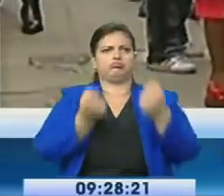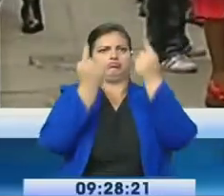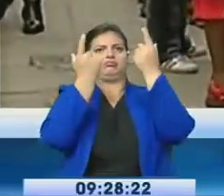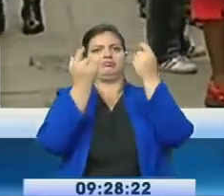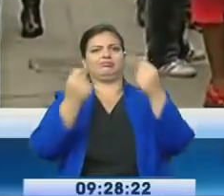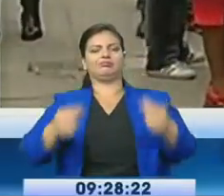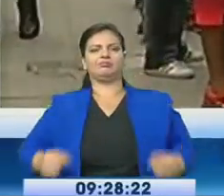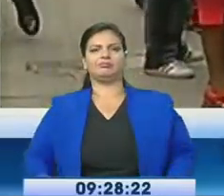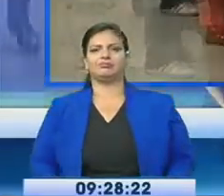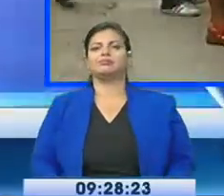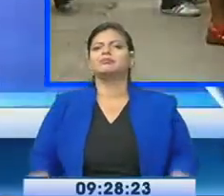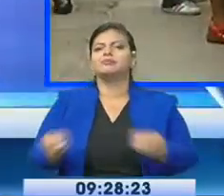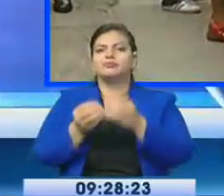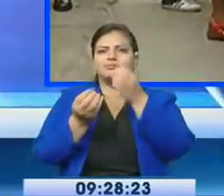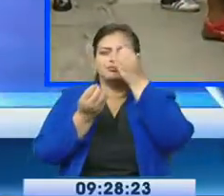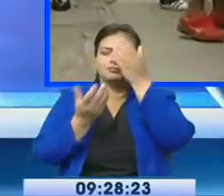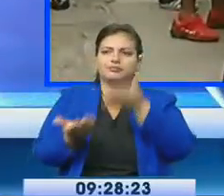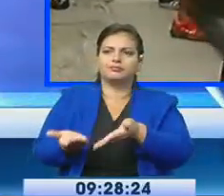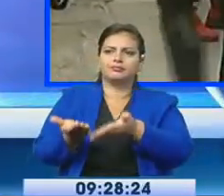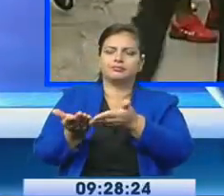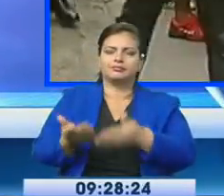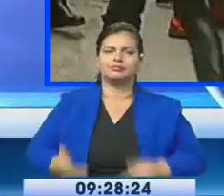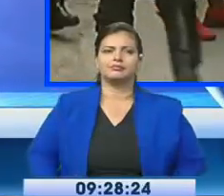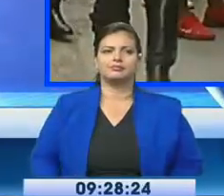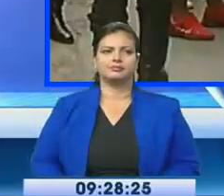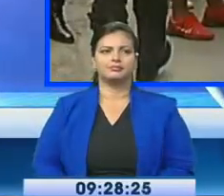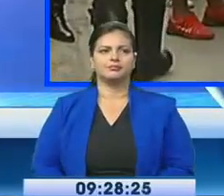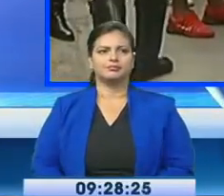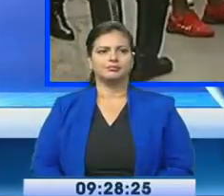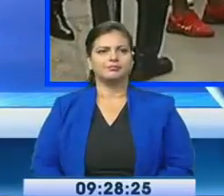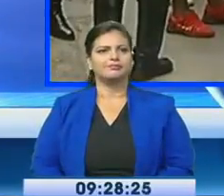con ustedes, compañeros. Claro que sí, Billy. Muchísimas gracias. Tenemos